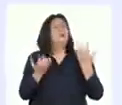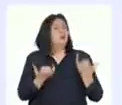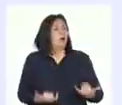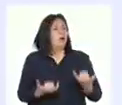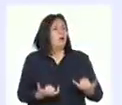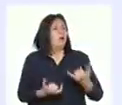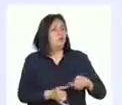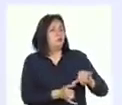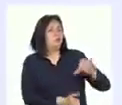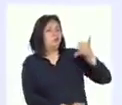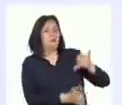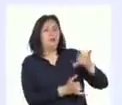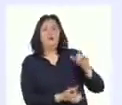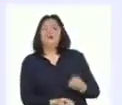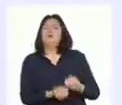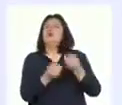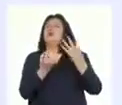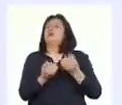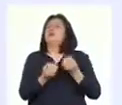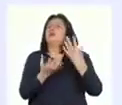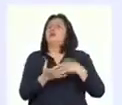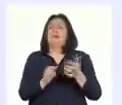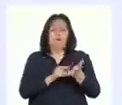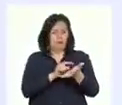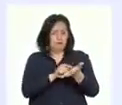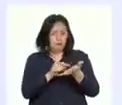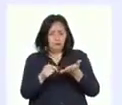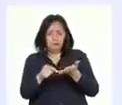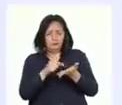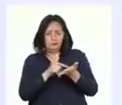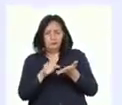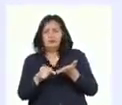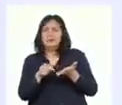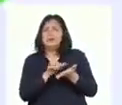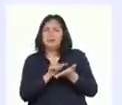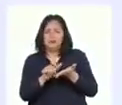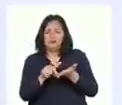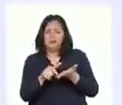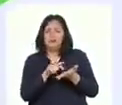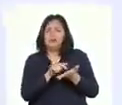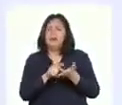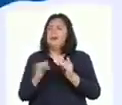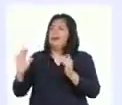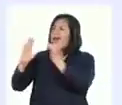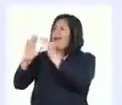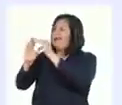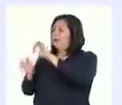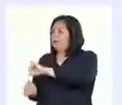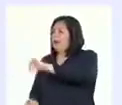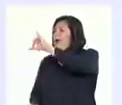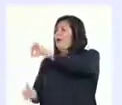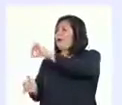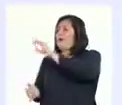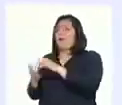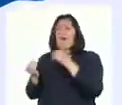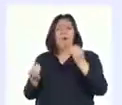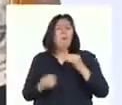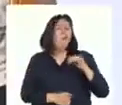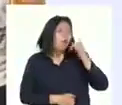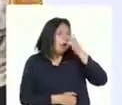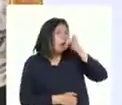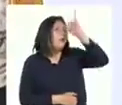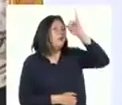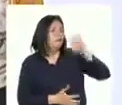actual, cuál es la longitud de la palma de mi mano, cuál es la altura de nuestra casa o qué tan alto es un